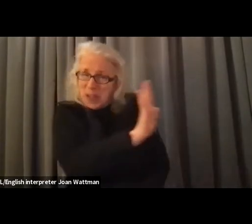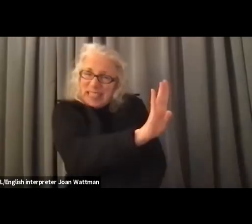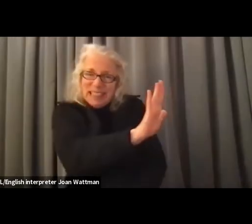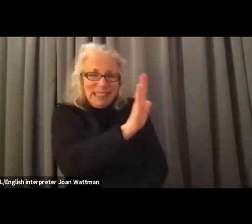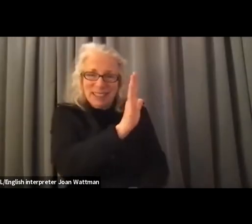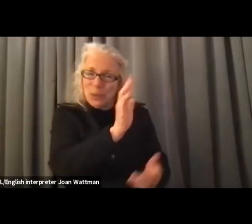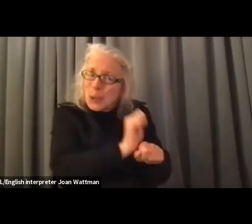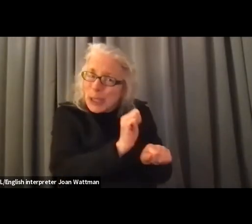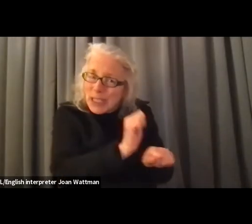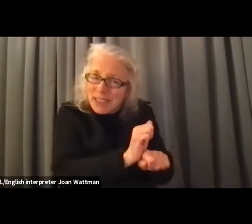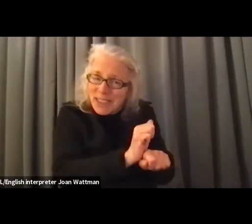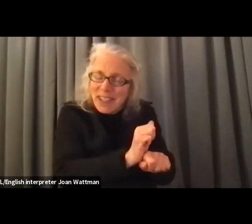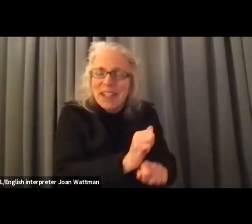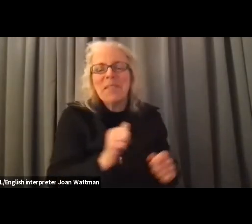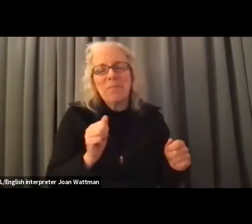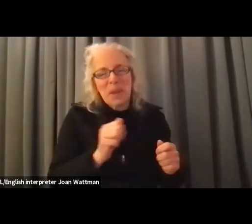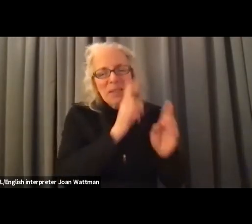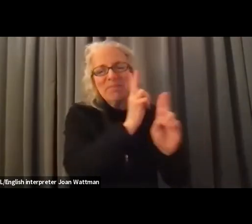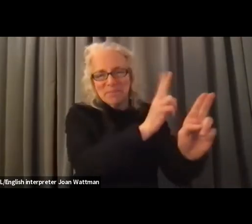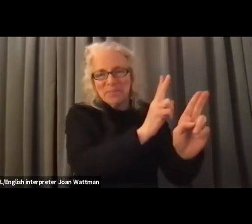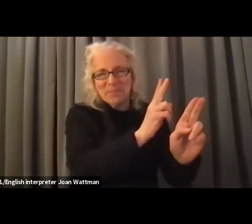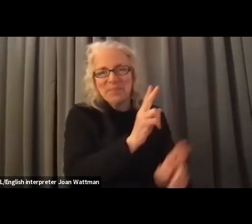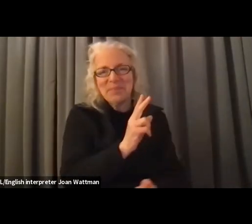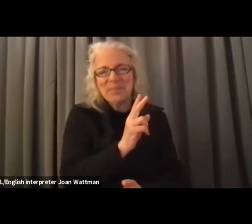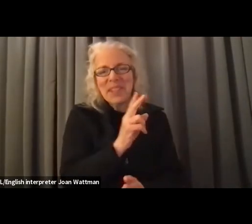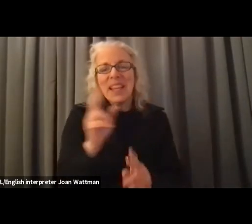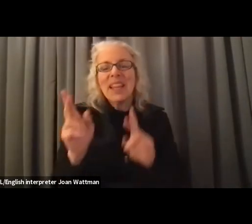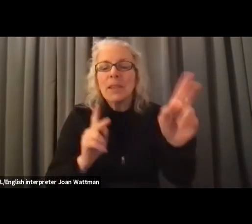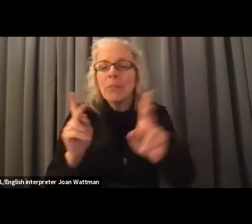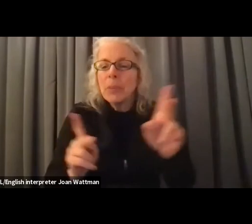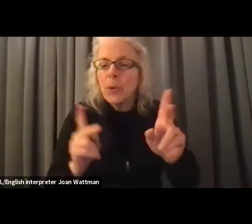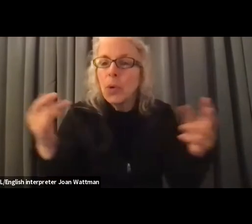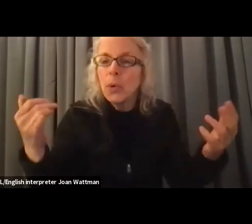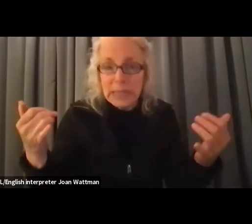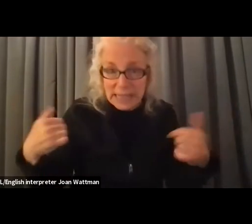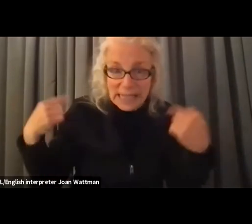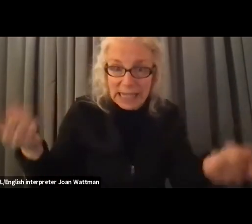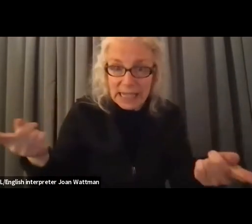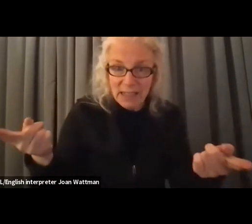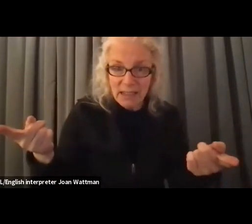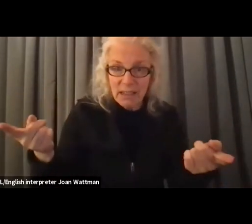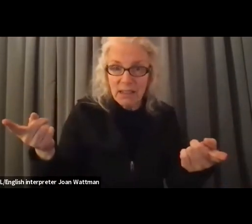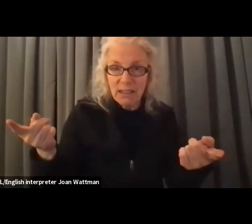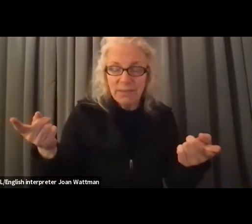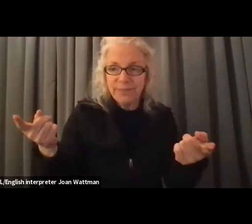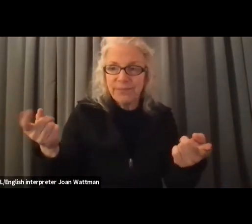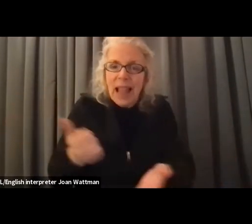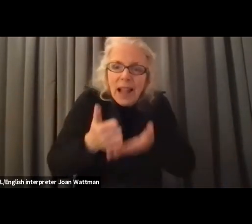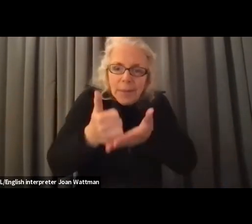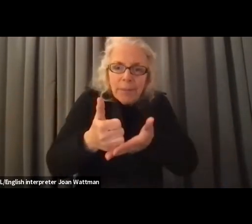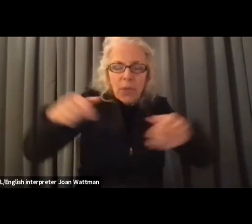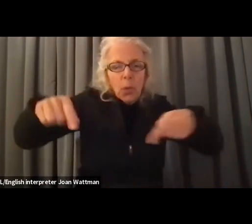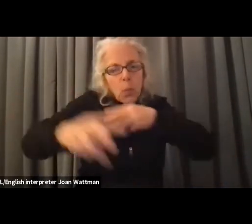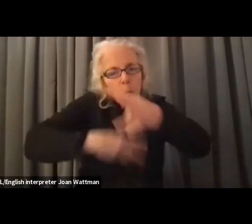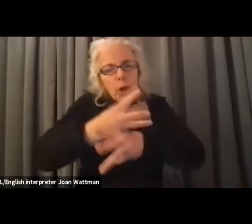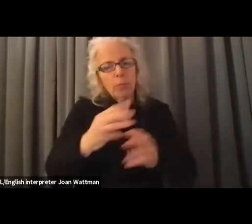un mejor lugar para vivir siempre será una honra para quienes vamos aprendiendo y vamos siguiendo esos pasos